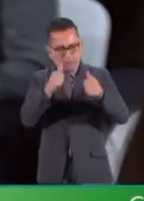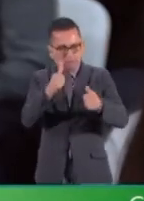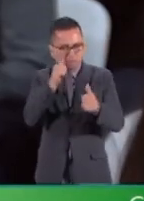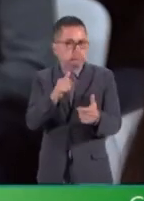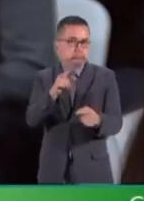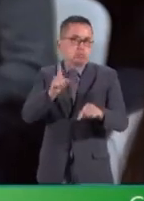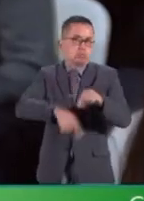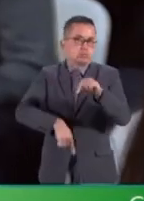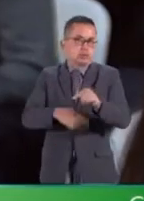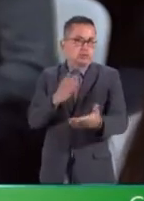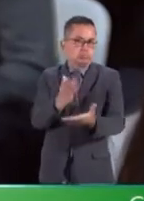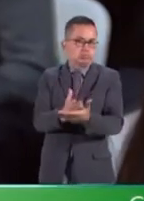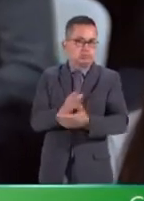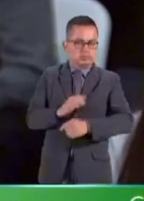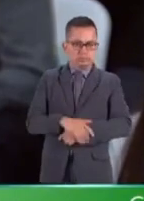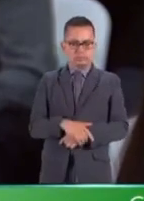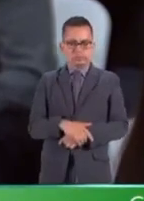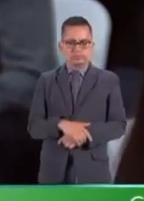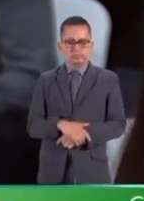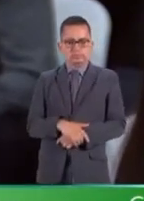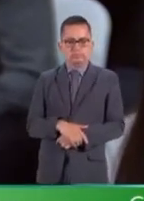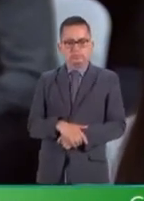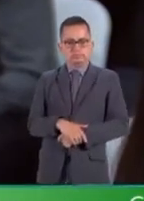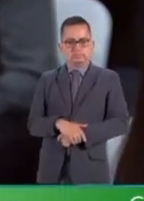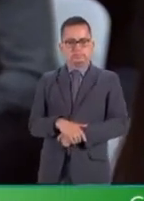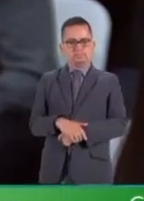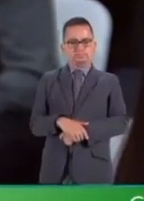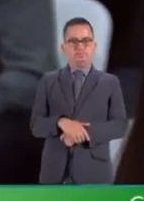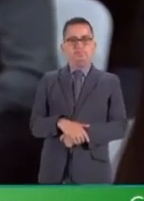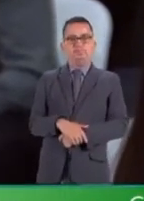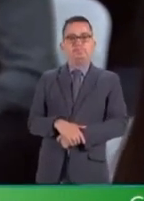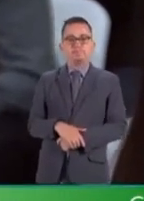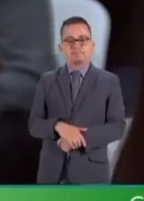justicia. Es innegable que